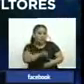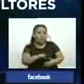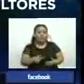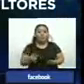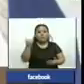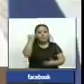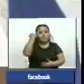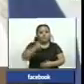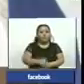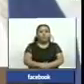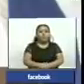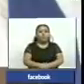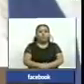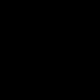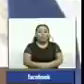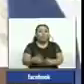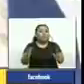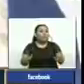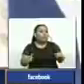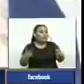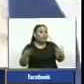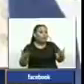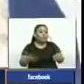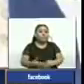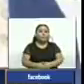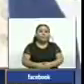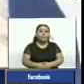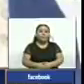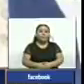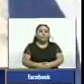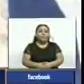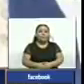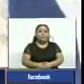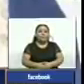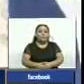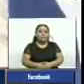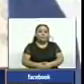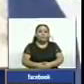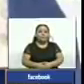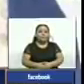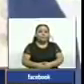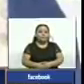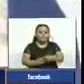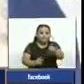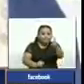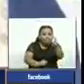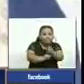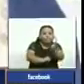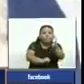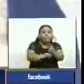esta iniciativa. El uso de la fuerza no es sólo